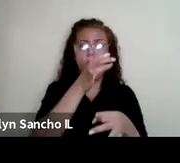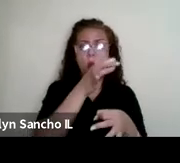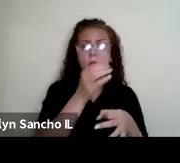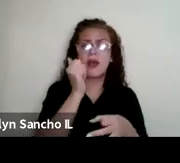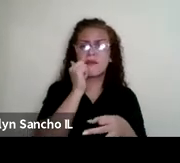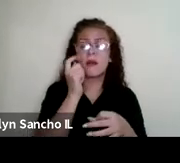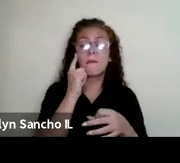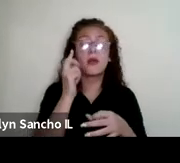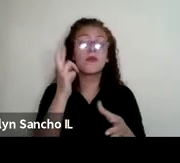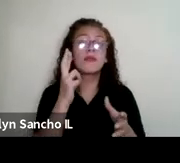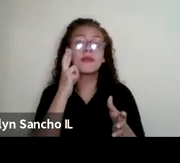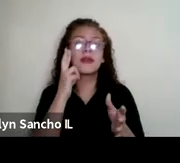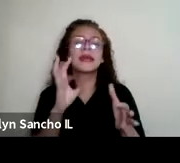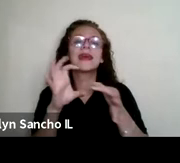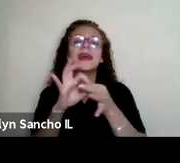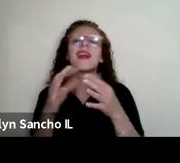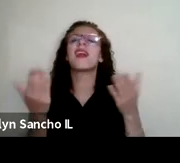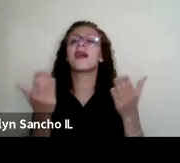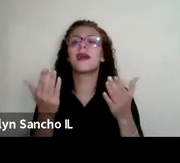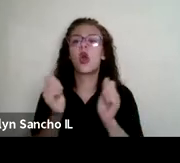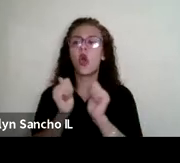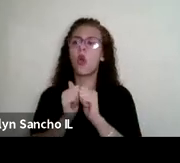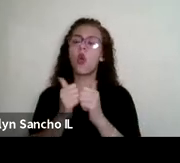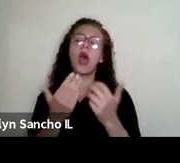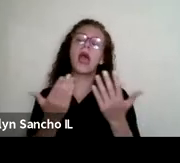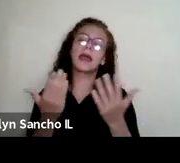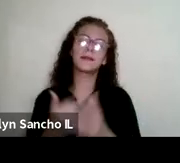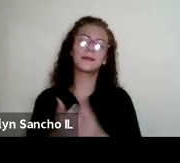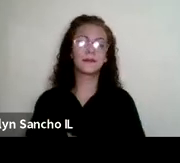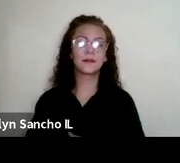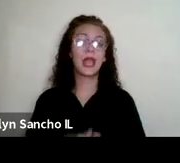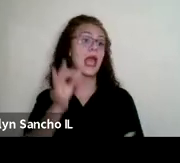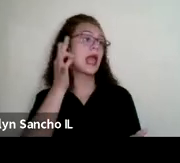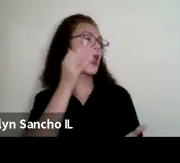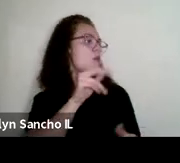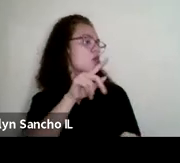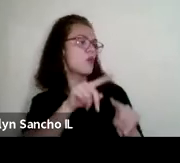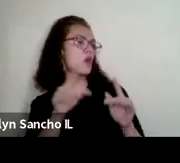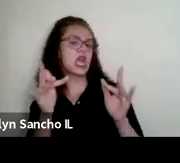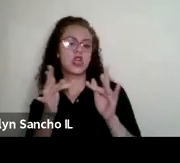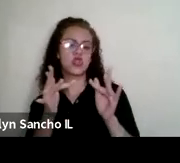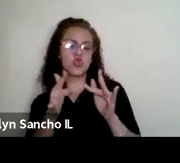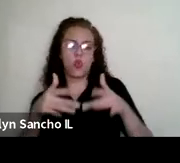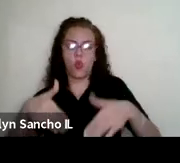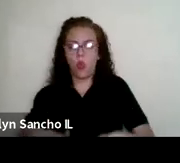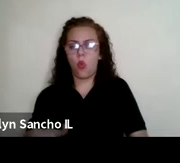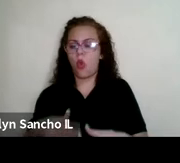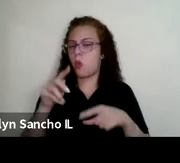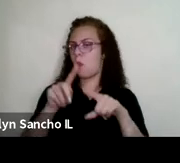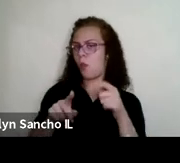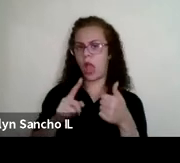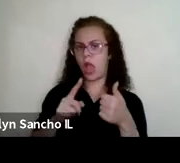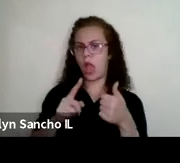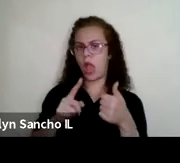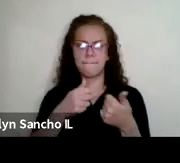por motivos relacionados con el hecho de que las mujeres no podían tocarse sus partes íntimas,